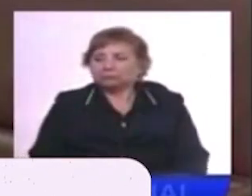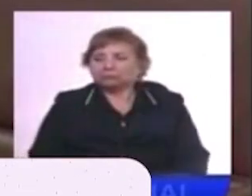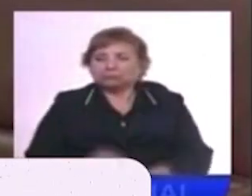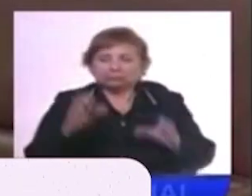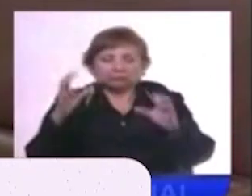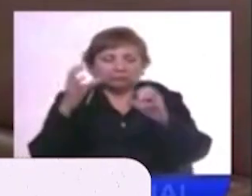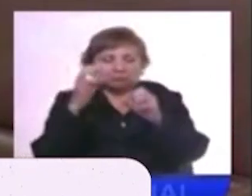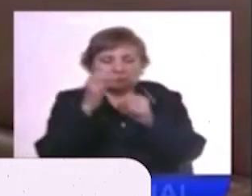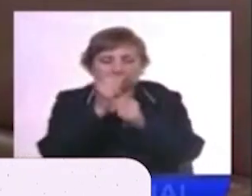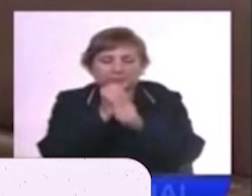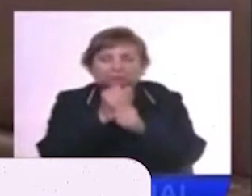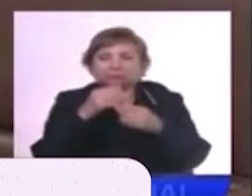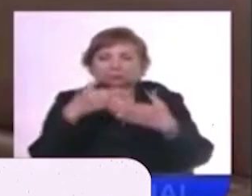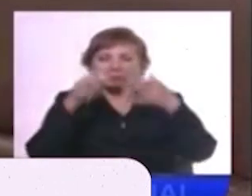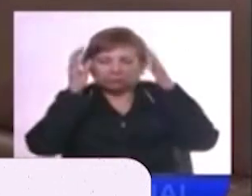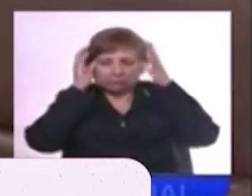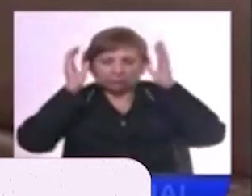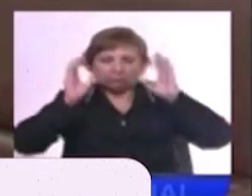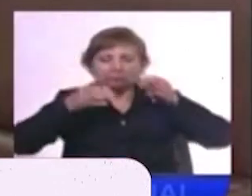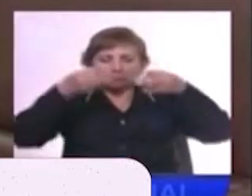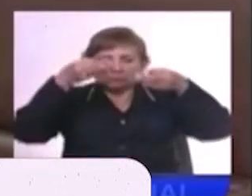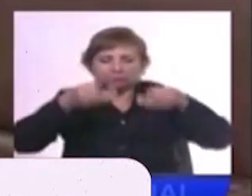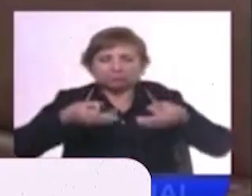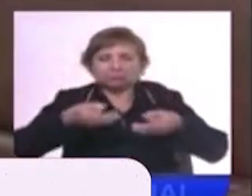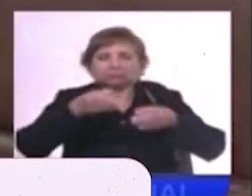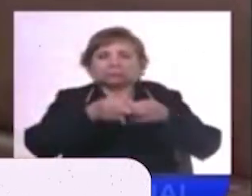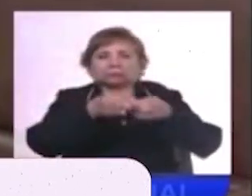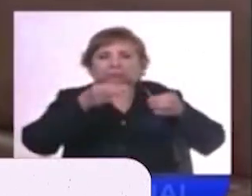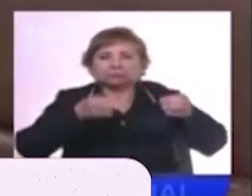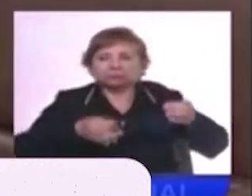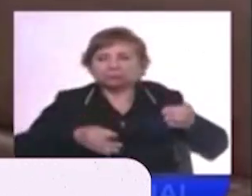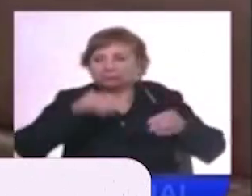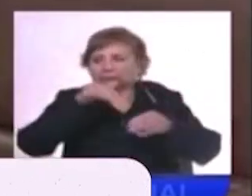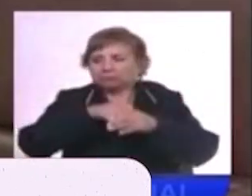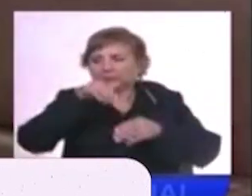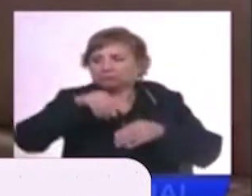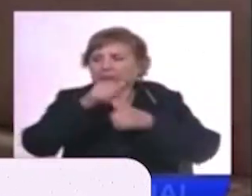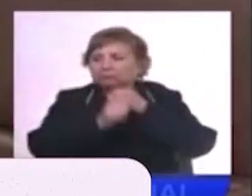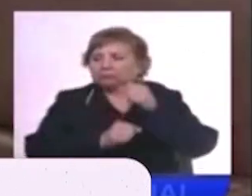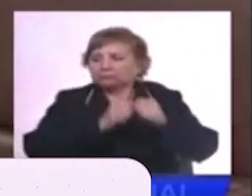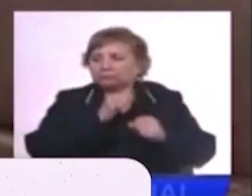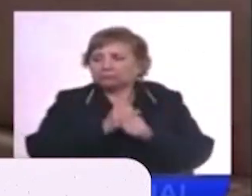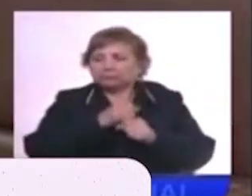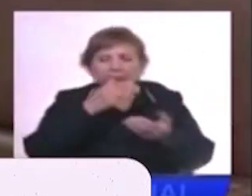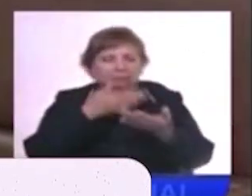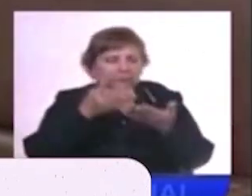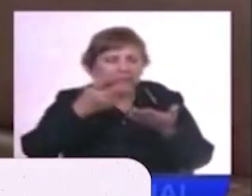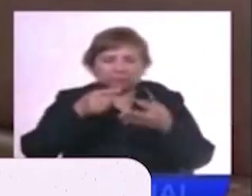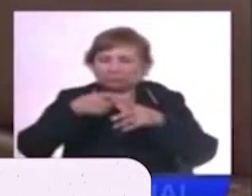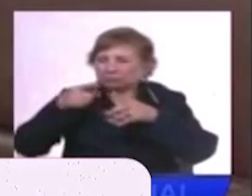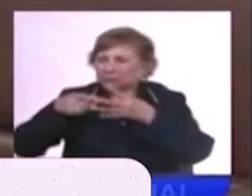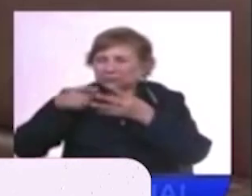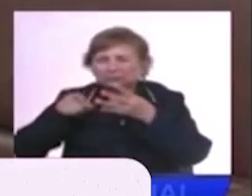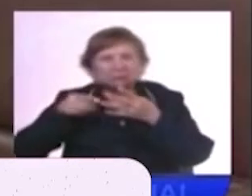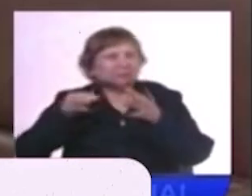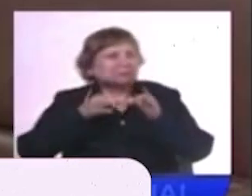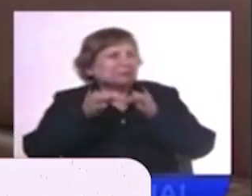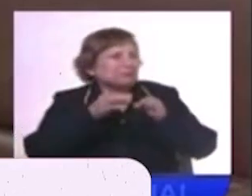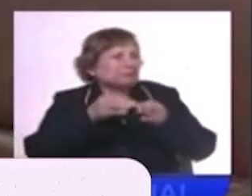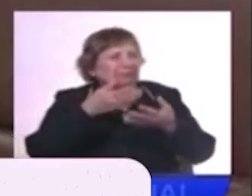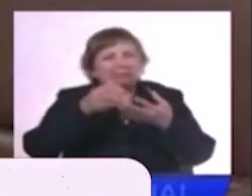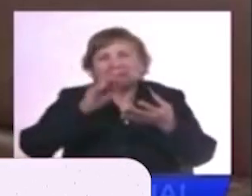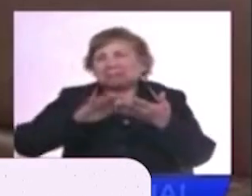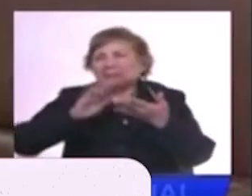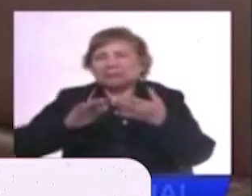adelanto de elecciones al 2023. Un debate que se ha hecho esperar, estaba programado para las 10 de la mañana, finalmente